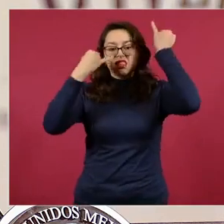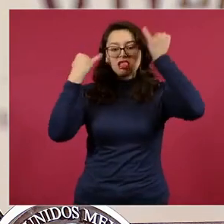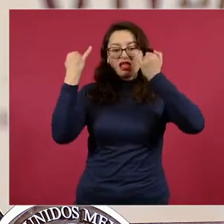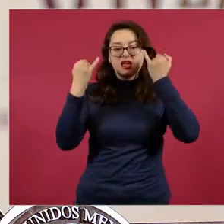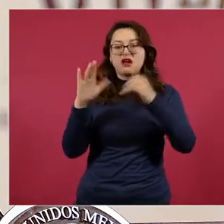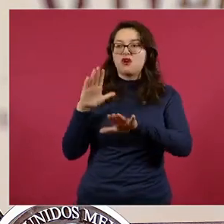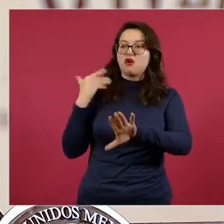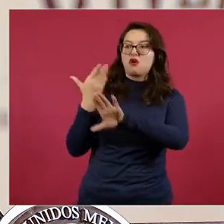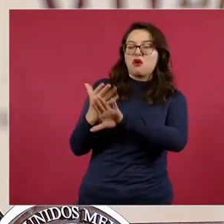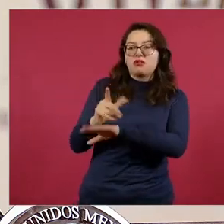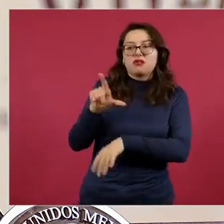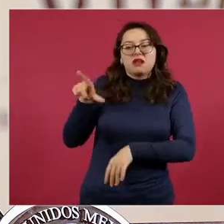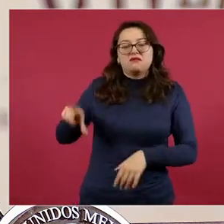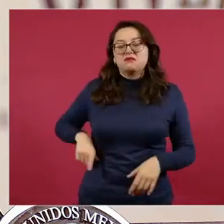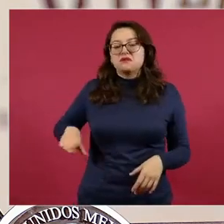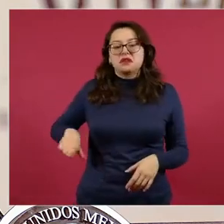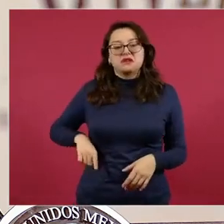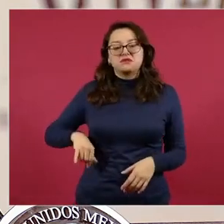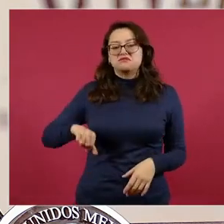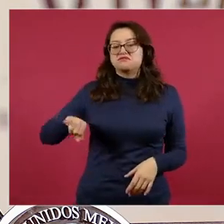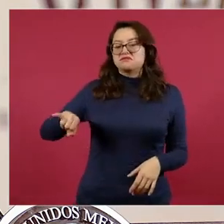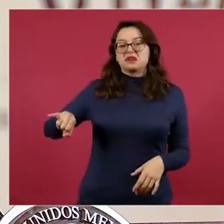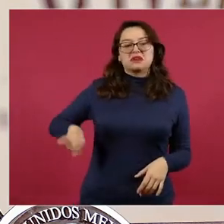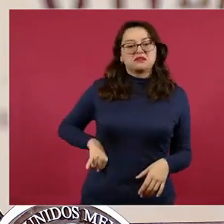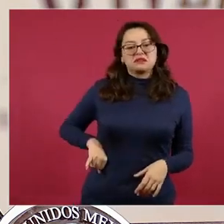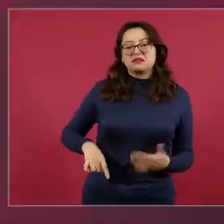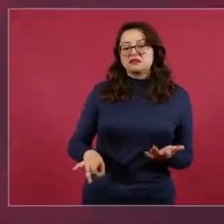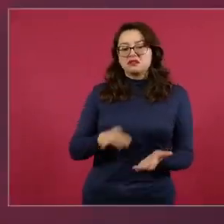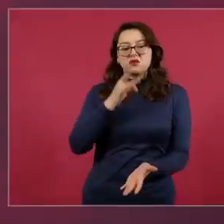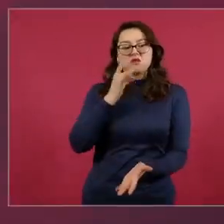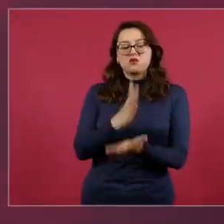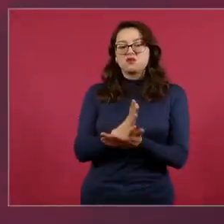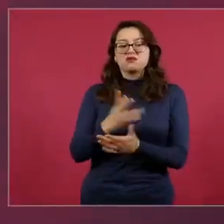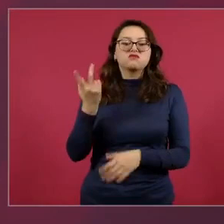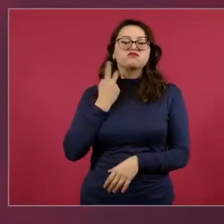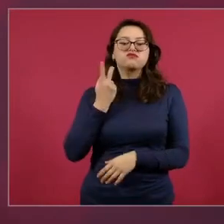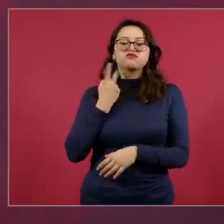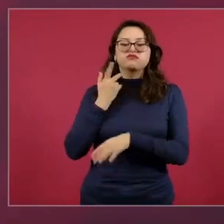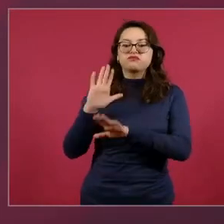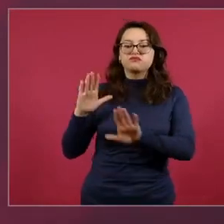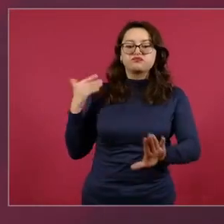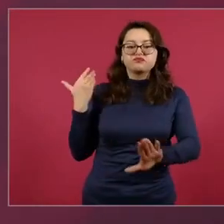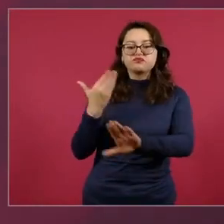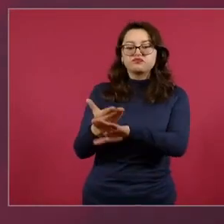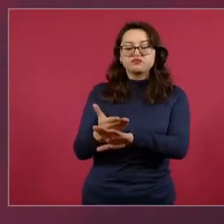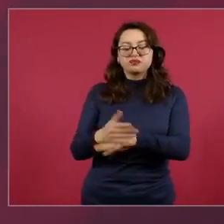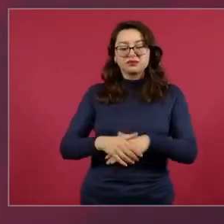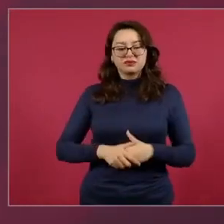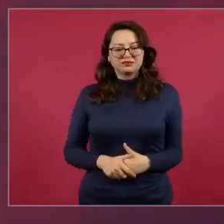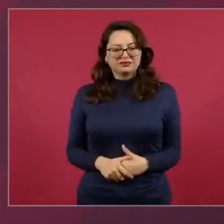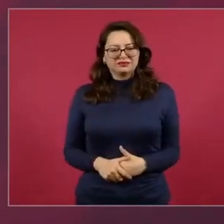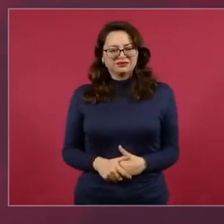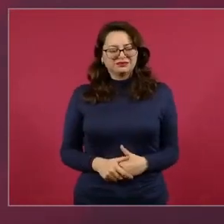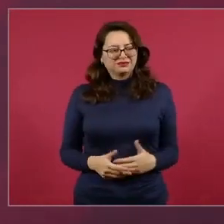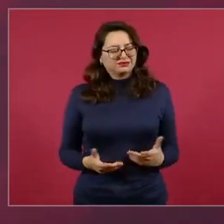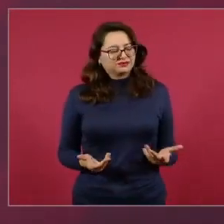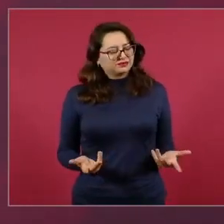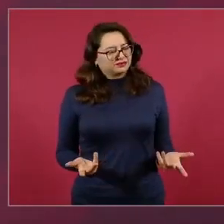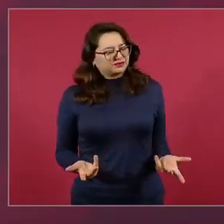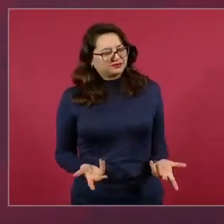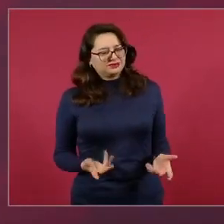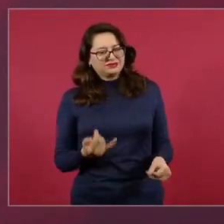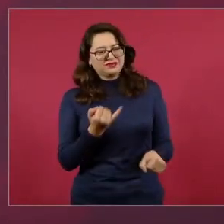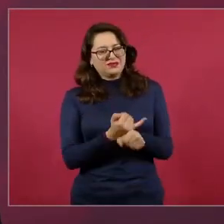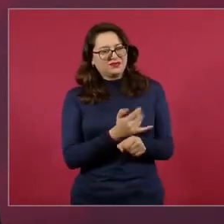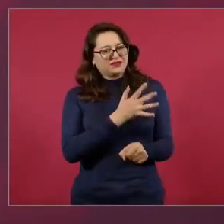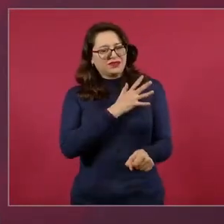para usarla contra el gobierno con fines políticos. No puede pensarse de otra manera